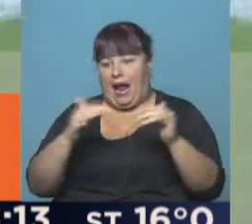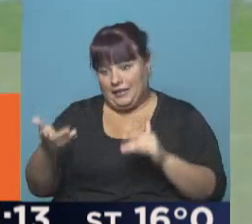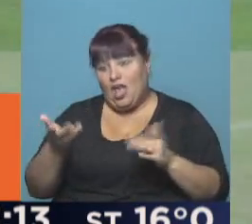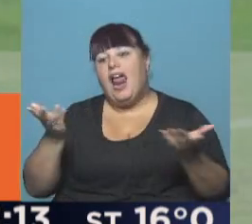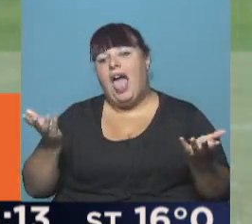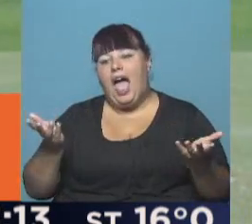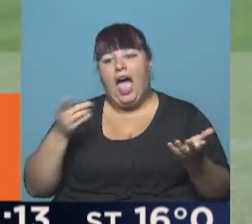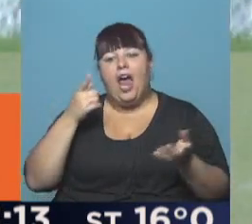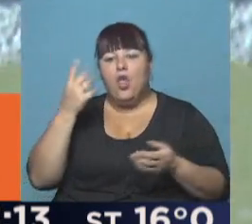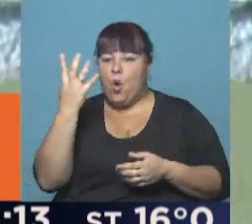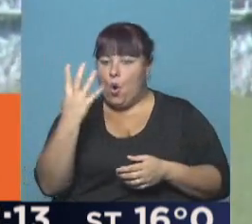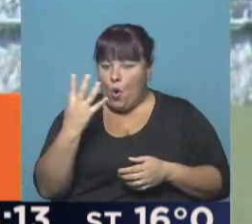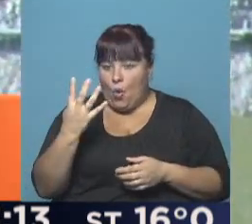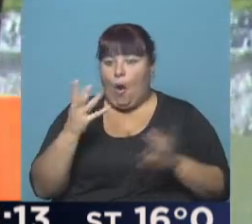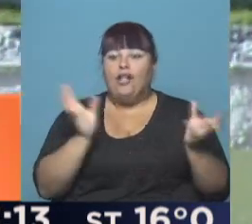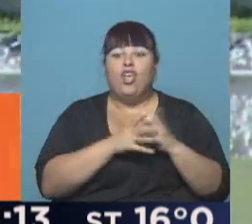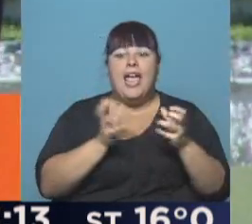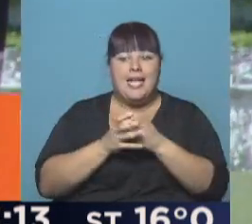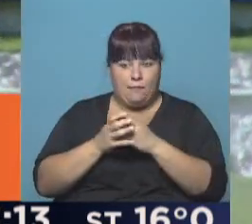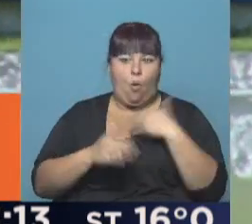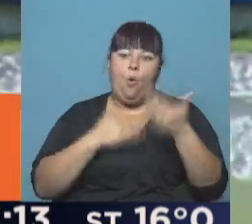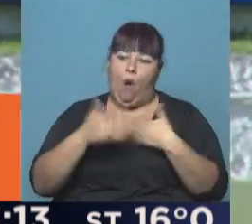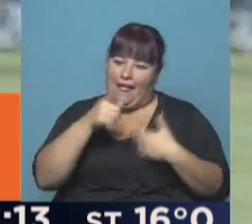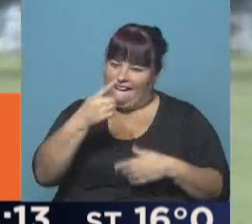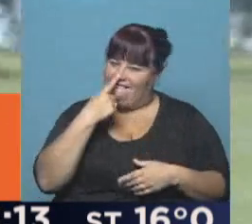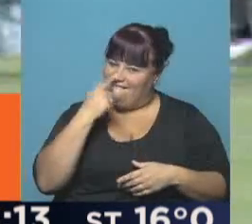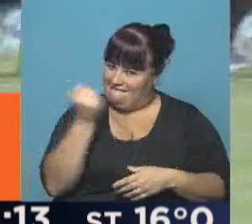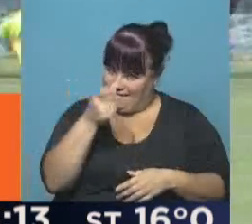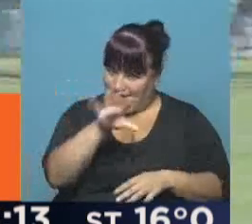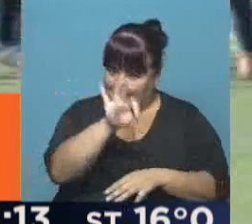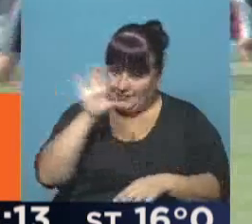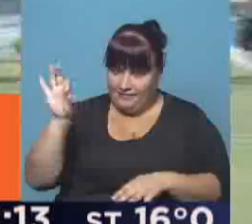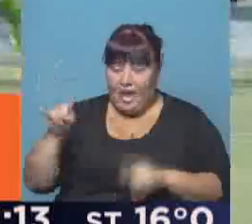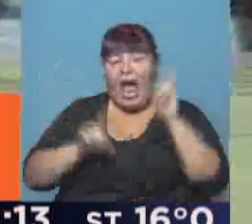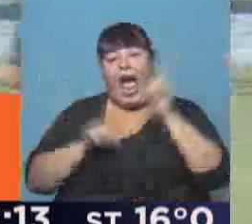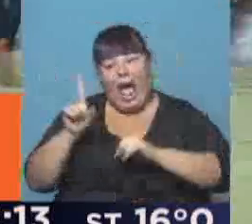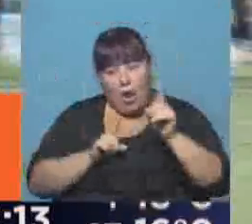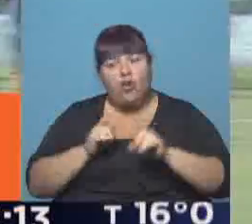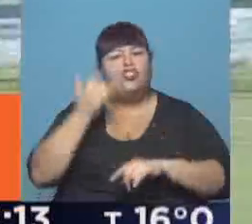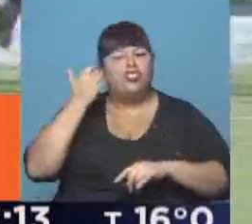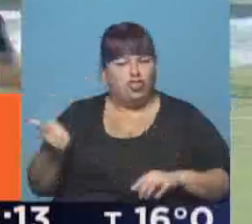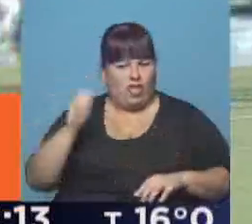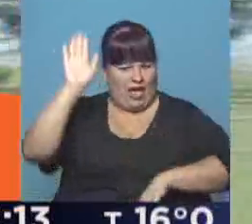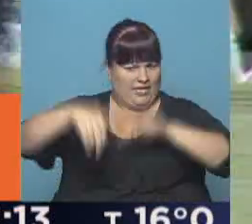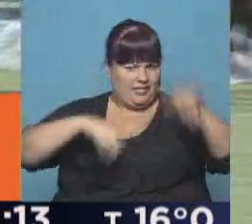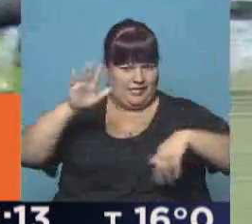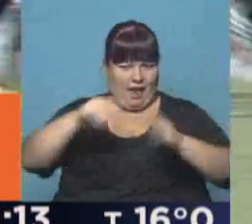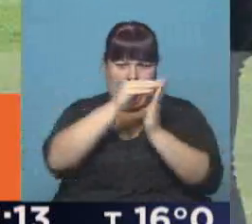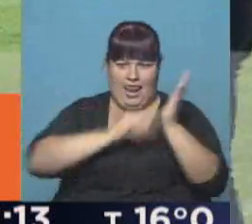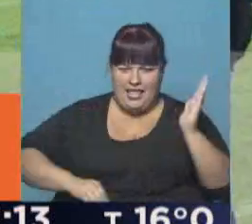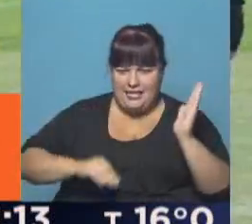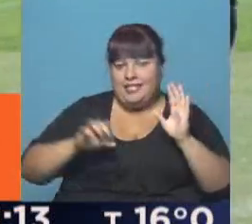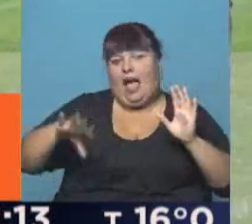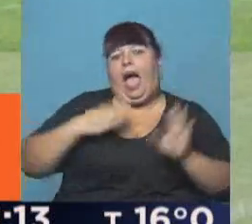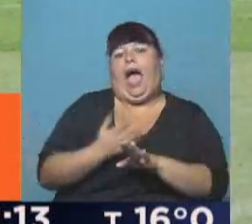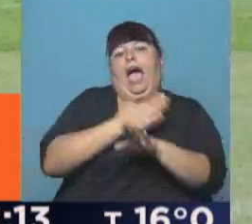Obviamente, esos cuatro equipos tienen jugadores que le interesan a Sampaoli y algunos, obviamente, ya convocados en esa lista